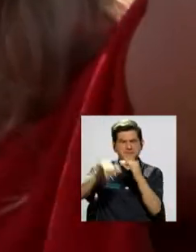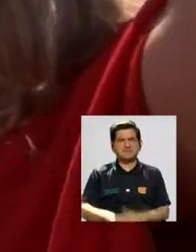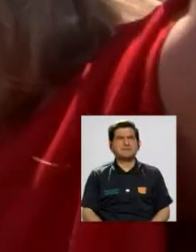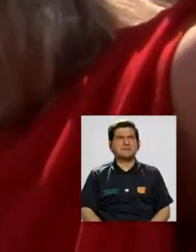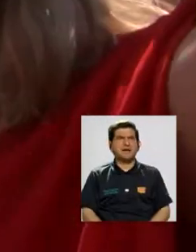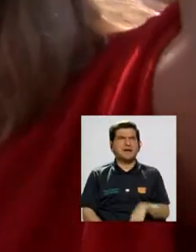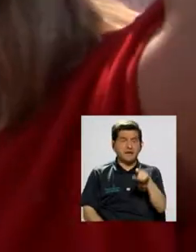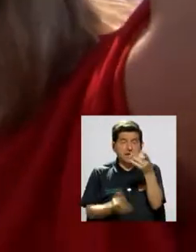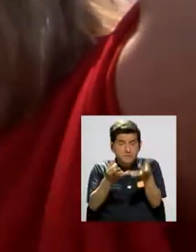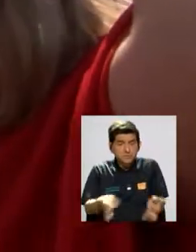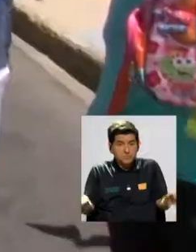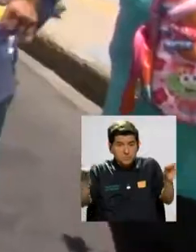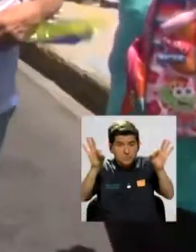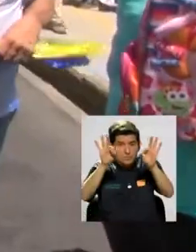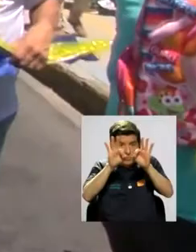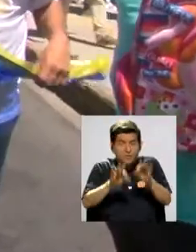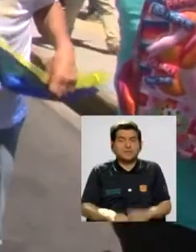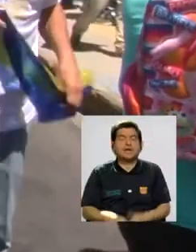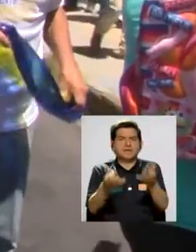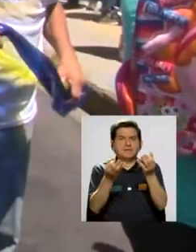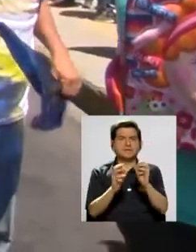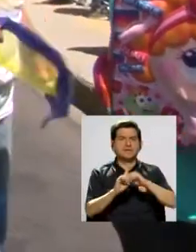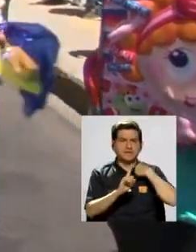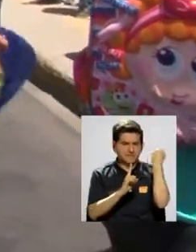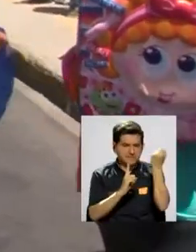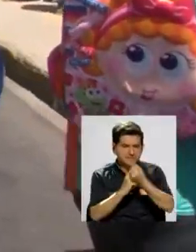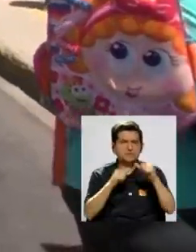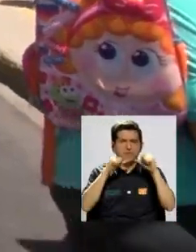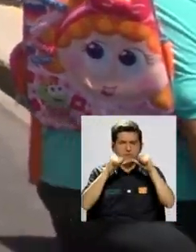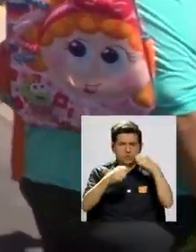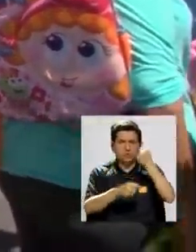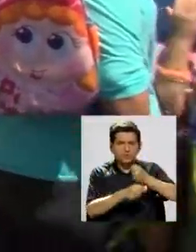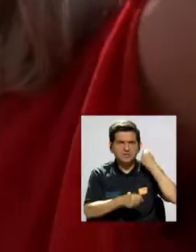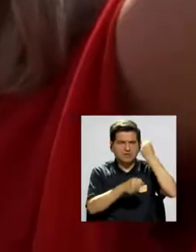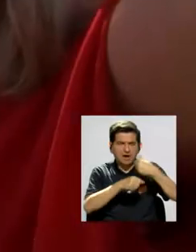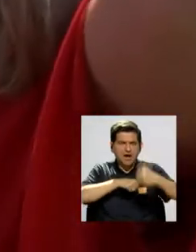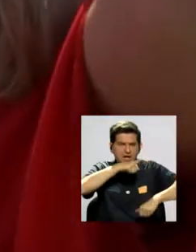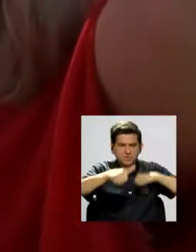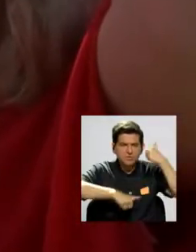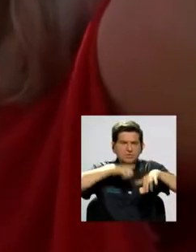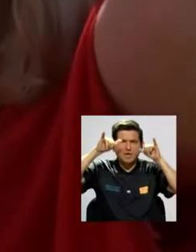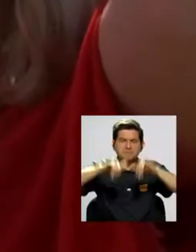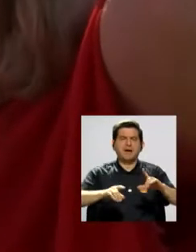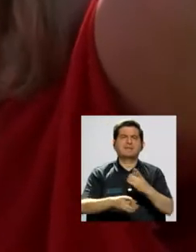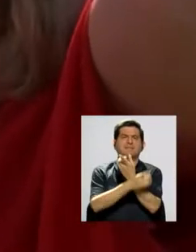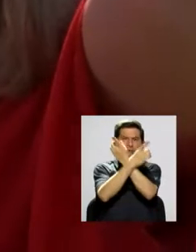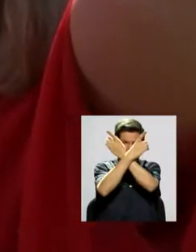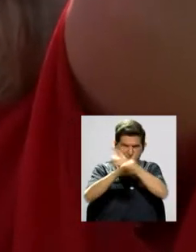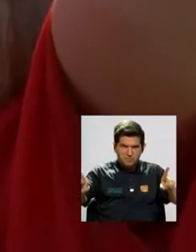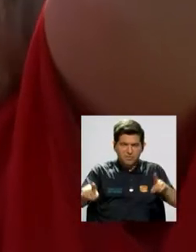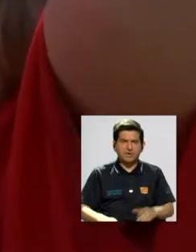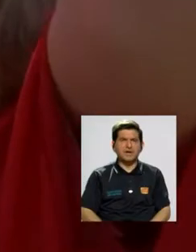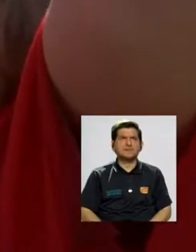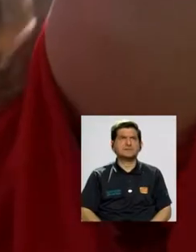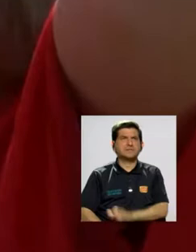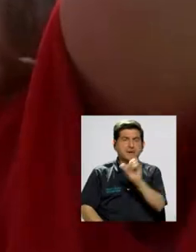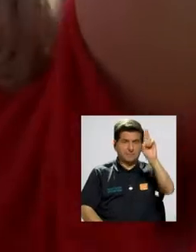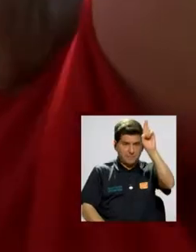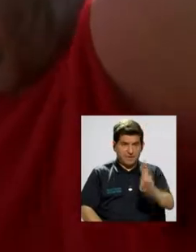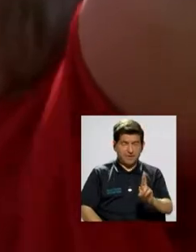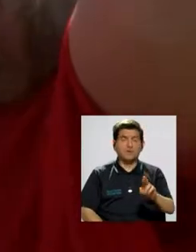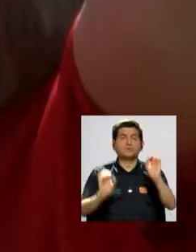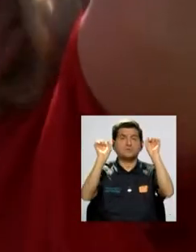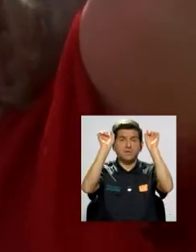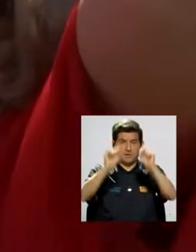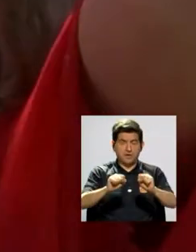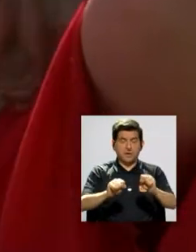tan importante en las elecciones y de la importancia de seguir trabajando y luchando por mantener la democracia por la cual Costa Rica se